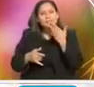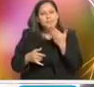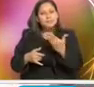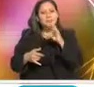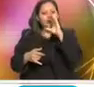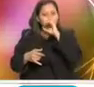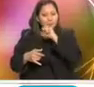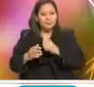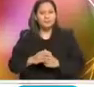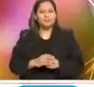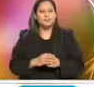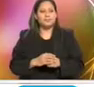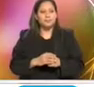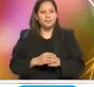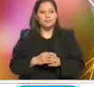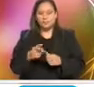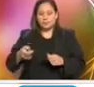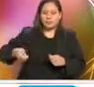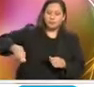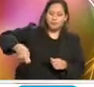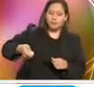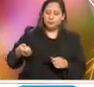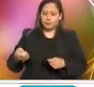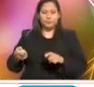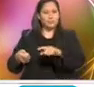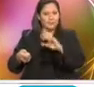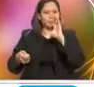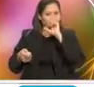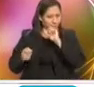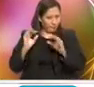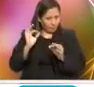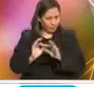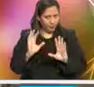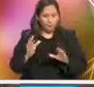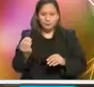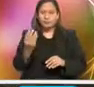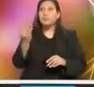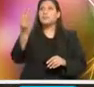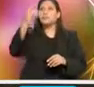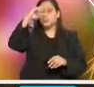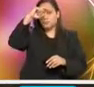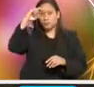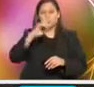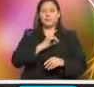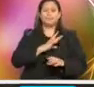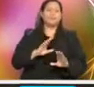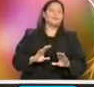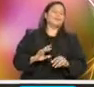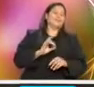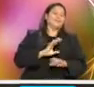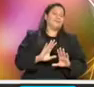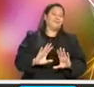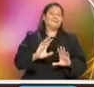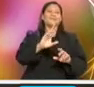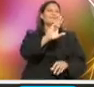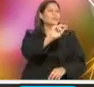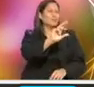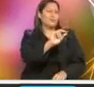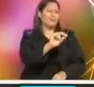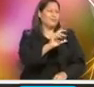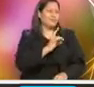bien. ¿sí? Aquí ya está Ya está caliente. súper caliente, ya está ahumando. Sin miedo, no te hagas para atrás, no te hagas para